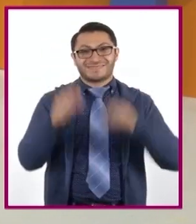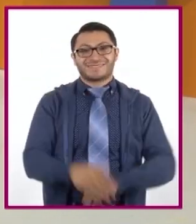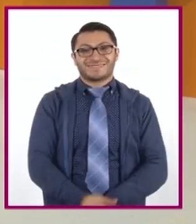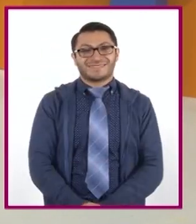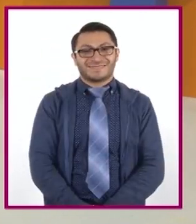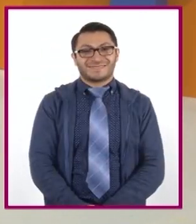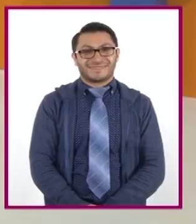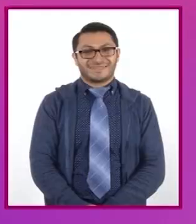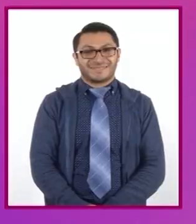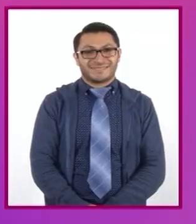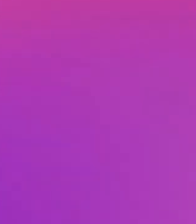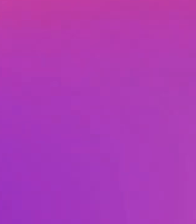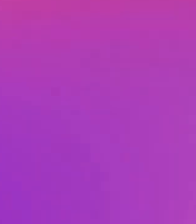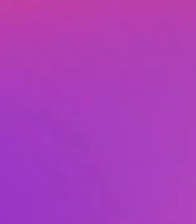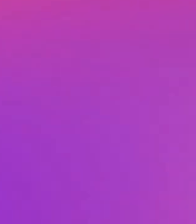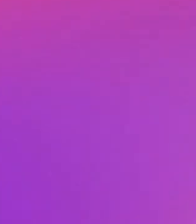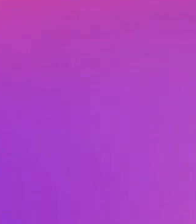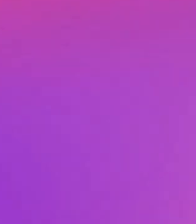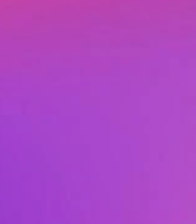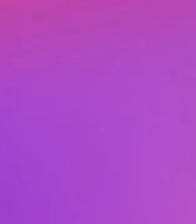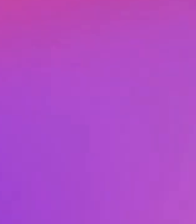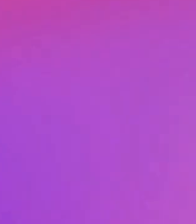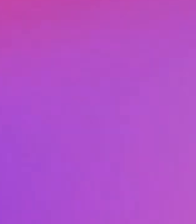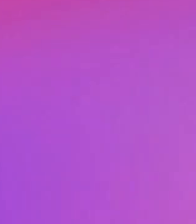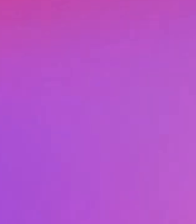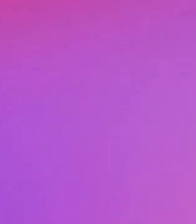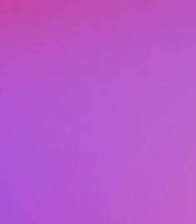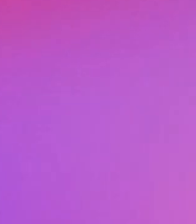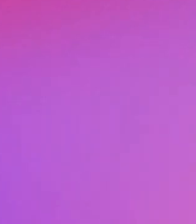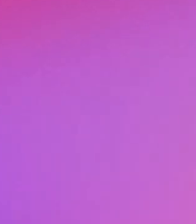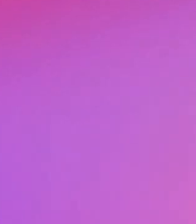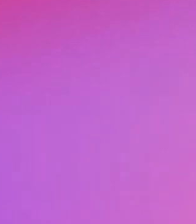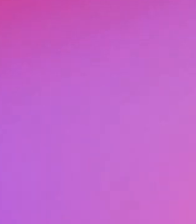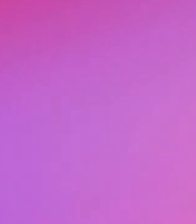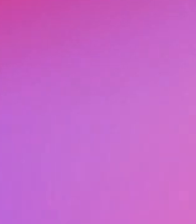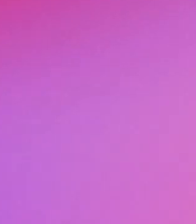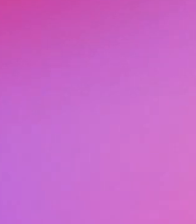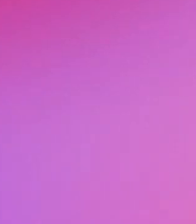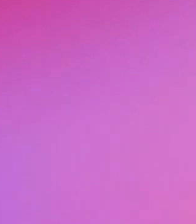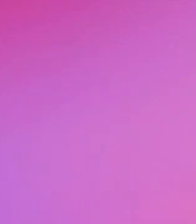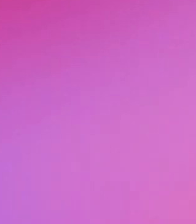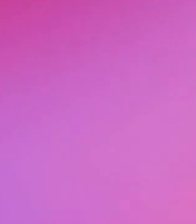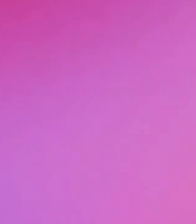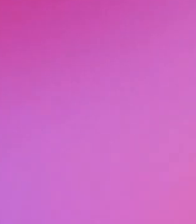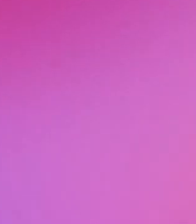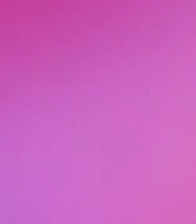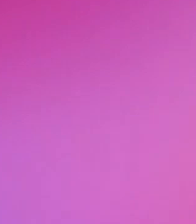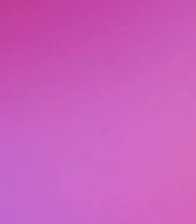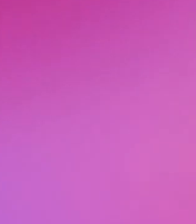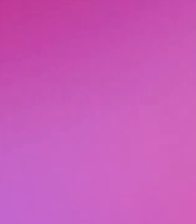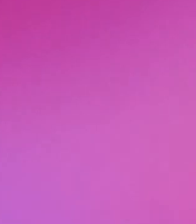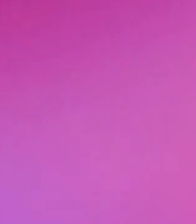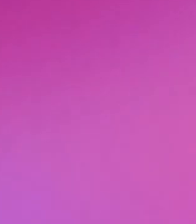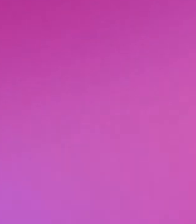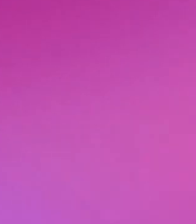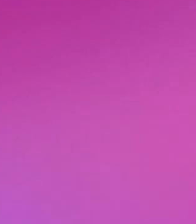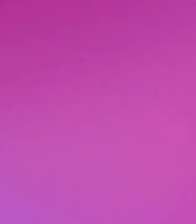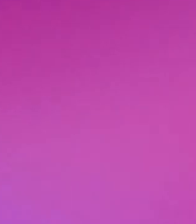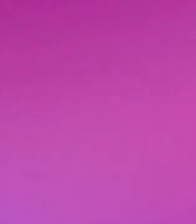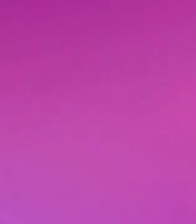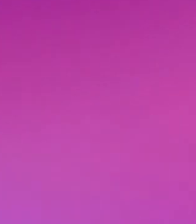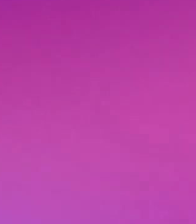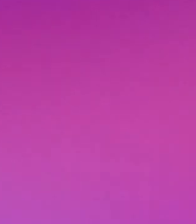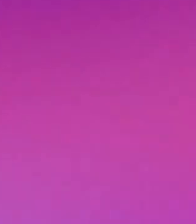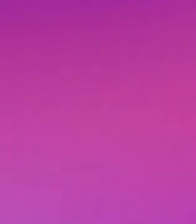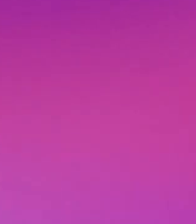pronto! Si tienes dudas o necesitas ayuda, llama al Centro de Apoyo Pedagógico a Distancia. El número de